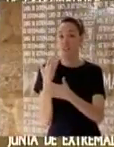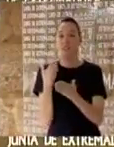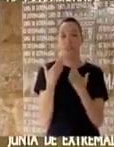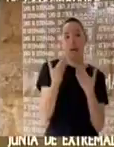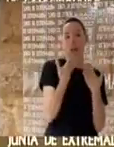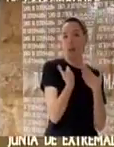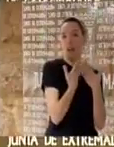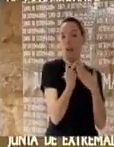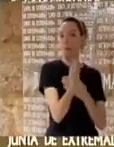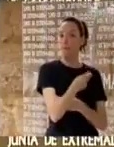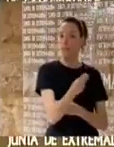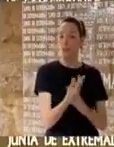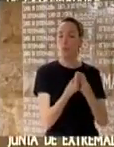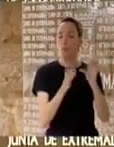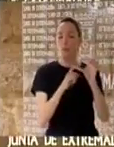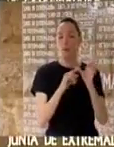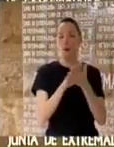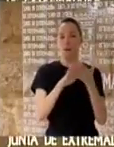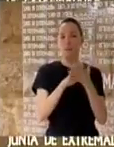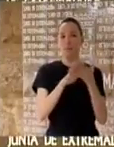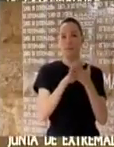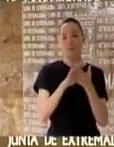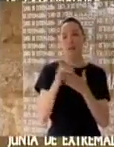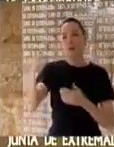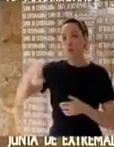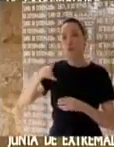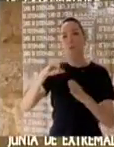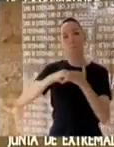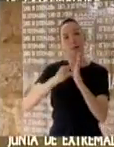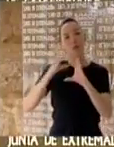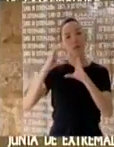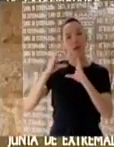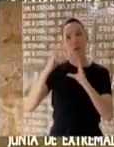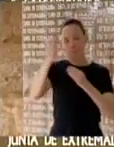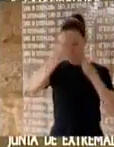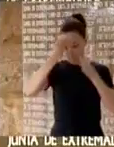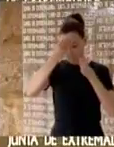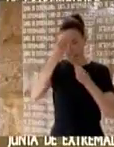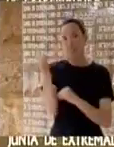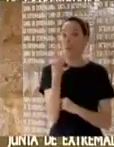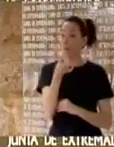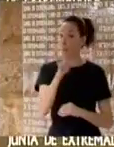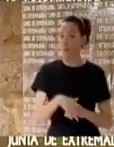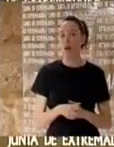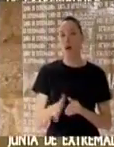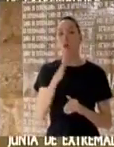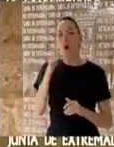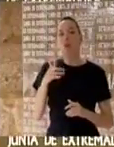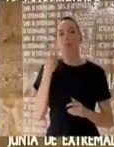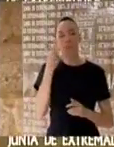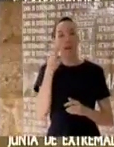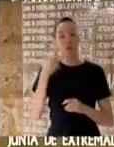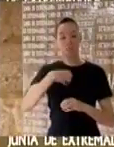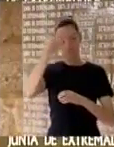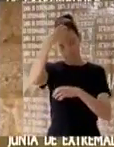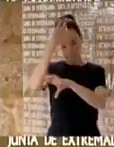hacer un ejercicio de pedagogía y me gustaría además pedirle a los medios de comunicación que también lo hicieran. Miren, yo empatizo con muchísimos